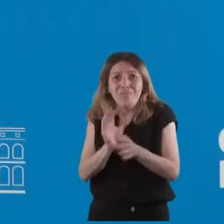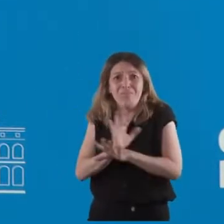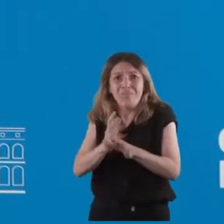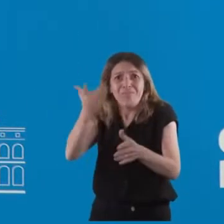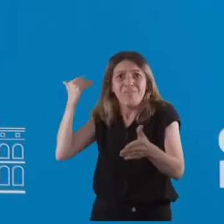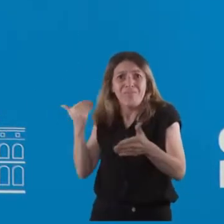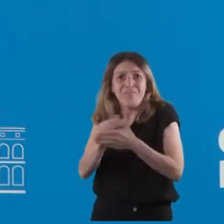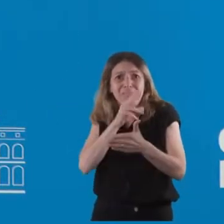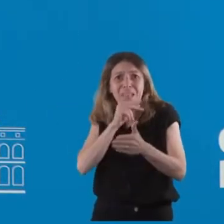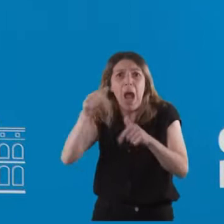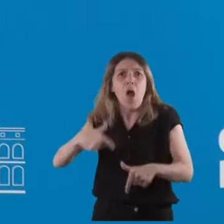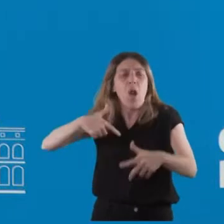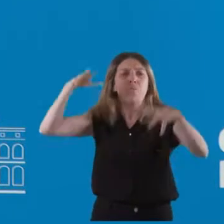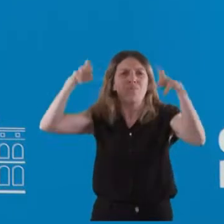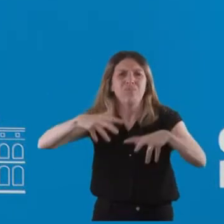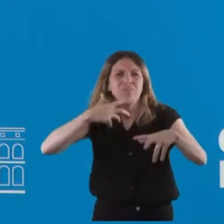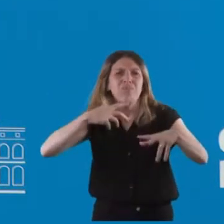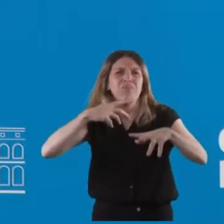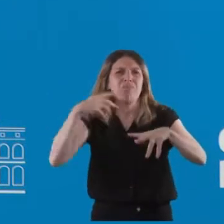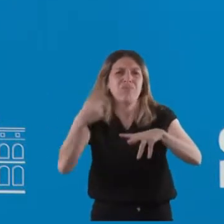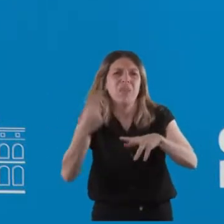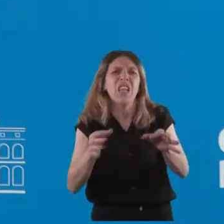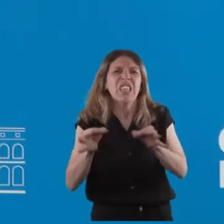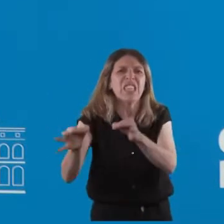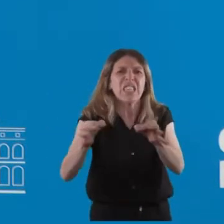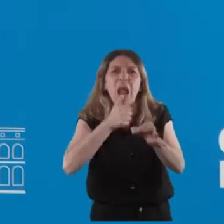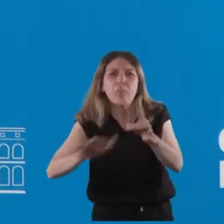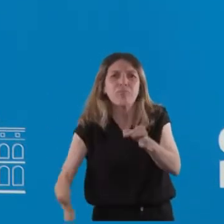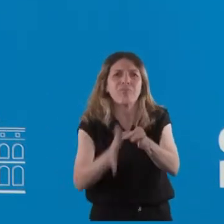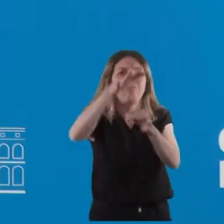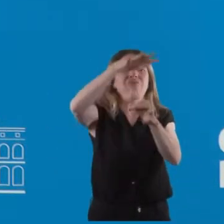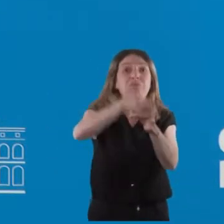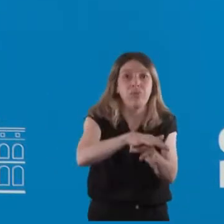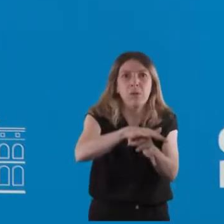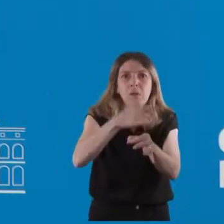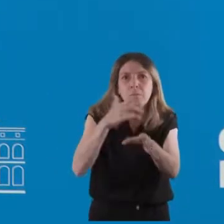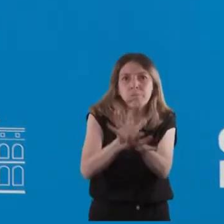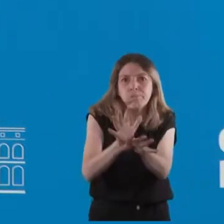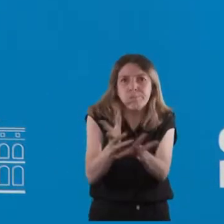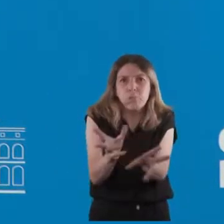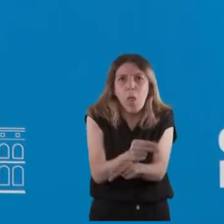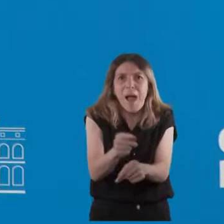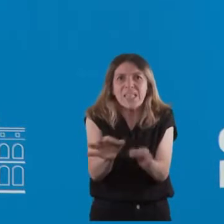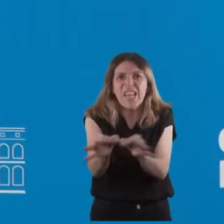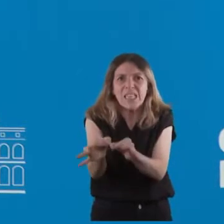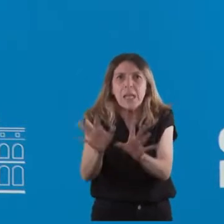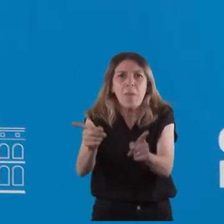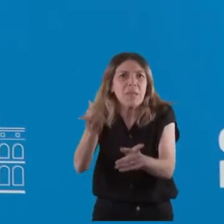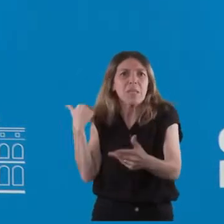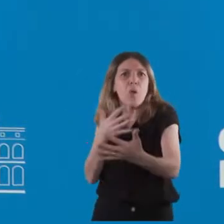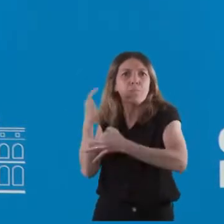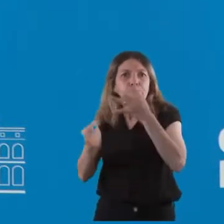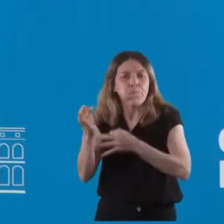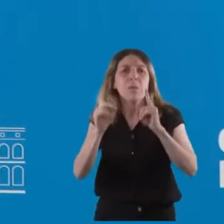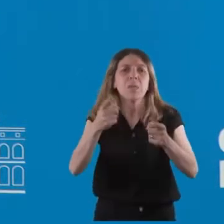ver con la crisis climática lleva incluso algunas islas a desaparecer y sobre todo eso se ha estado conversando esta gira